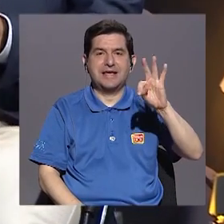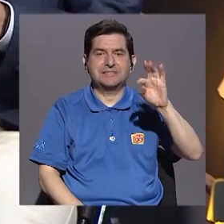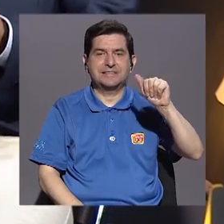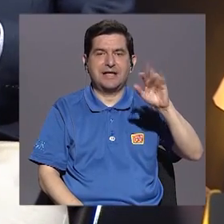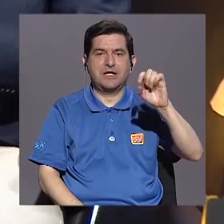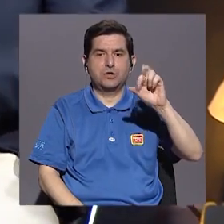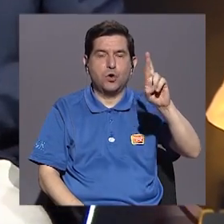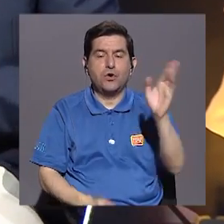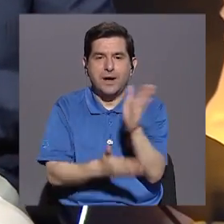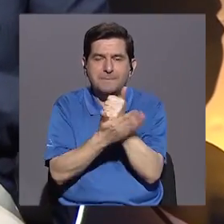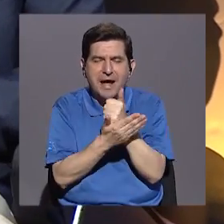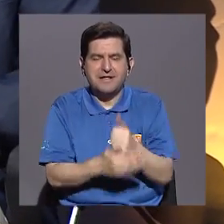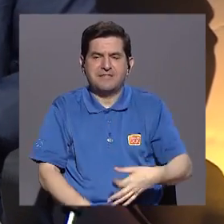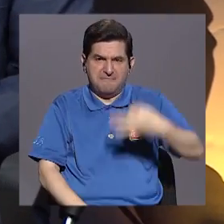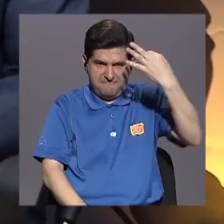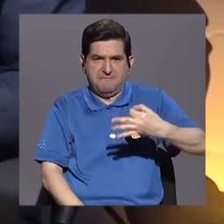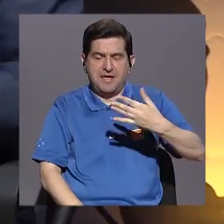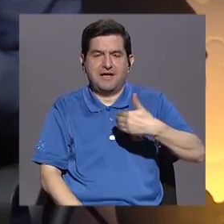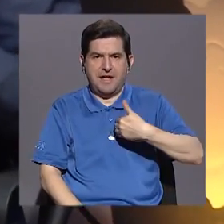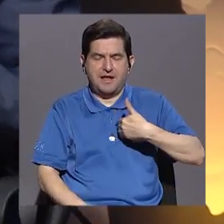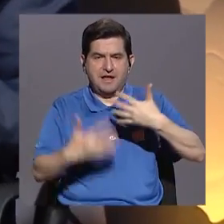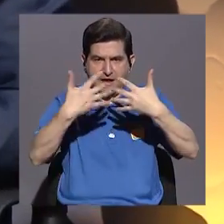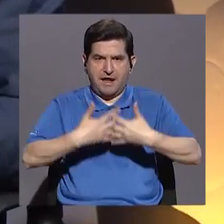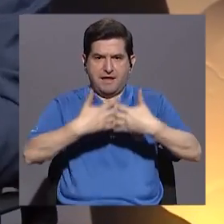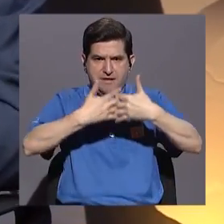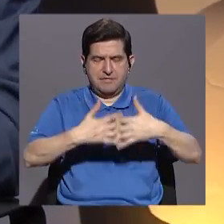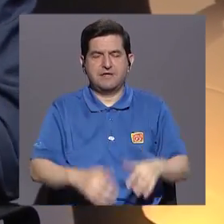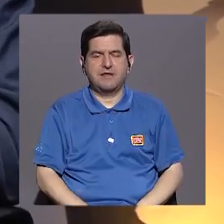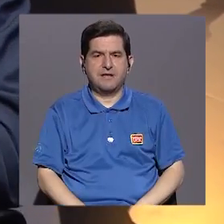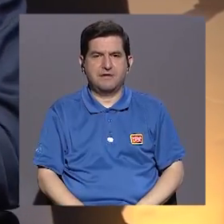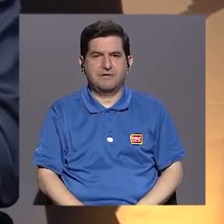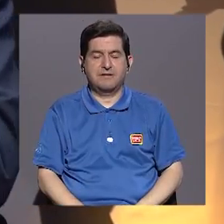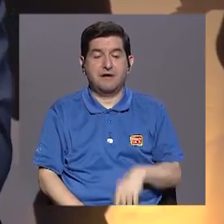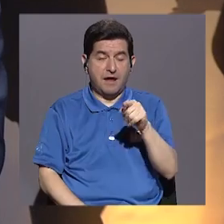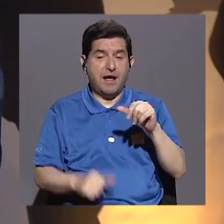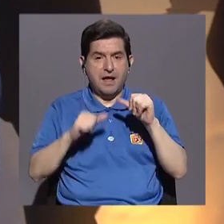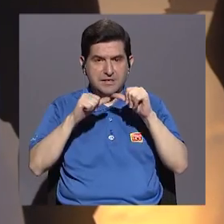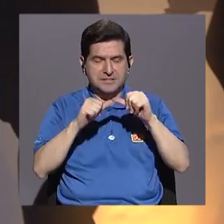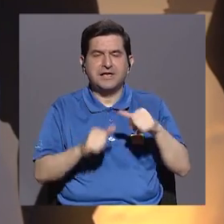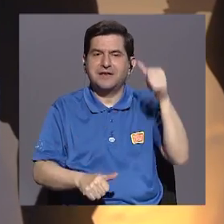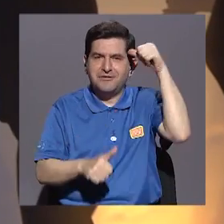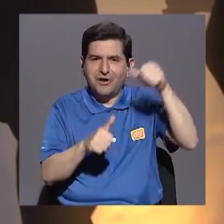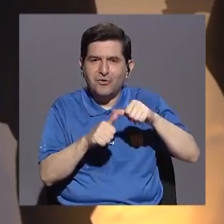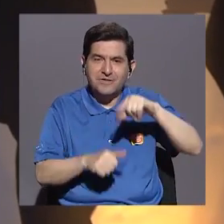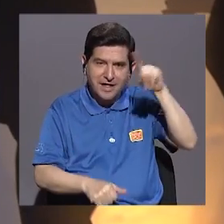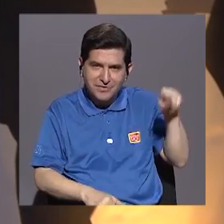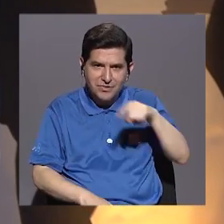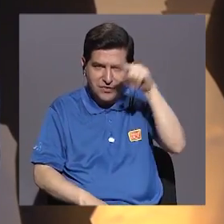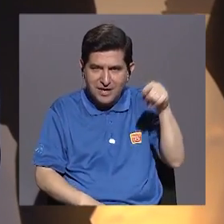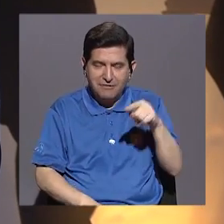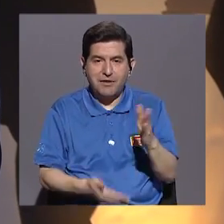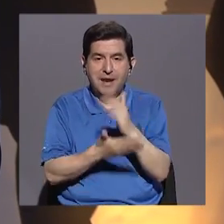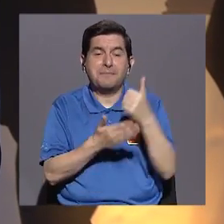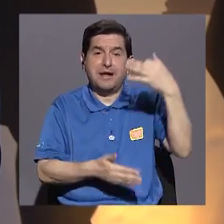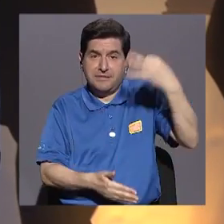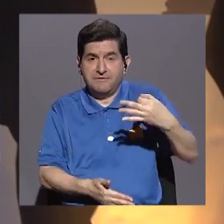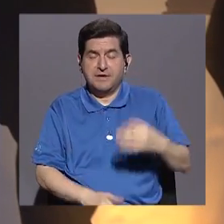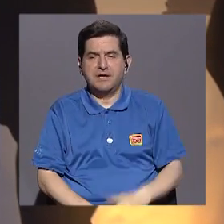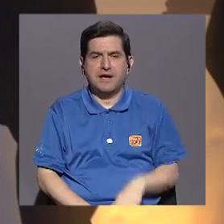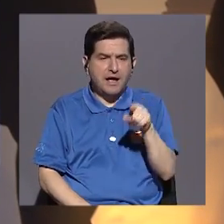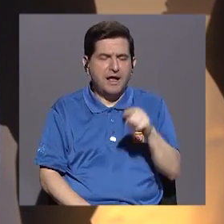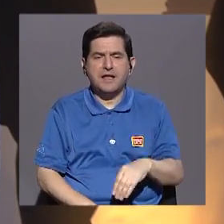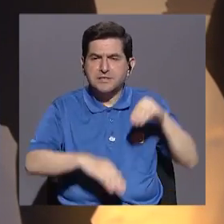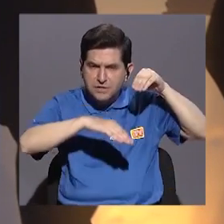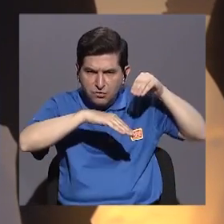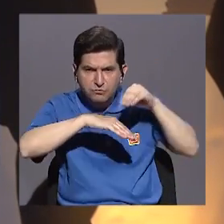parte fija que tiene la máquina la parte fija del abanico para seguir con la analogía anterior esas corrientes